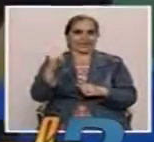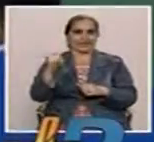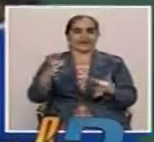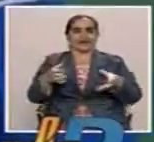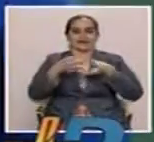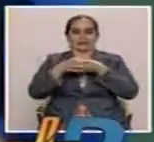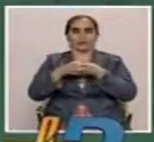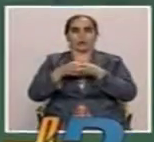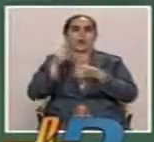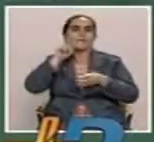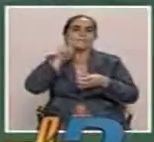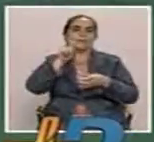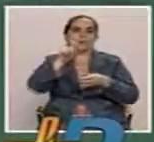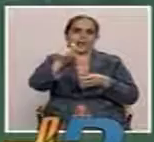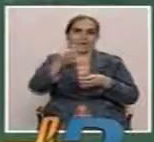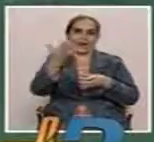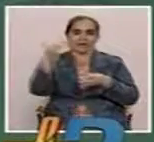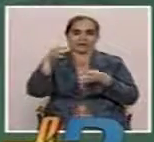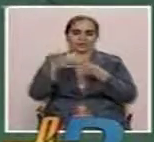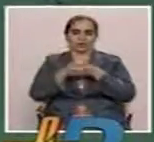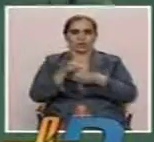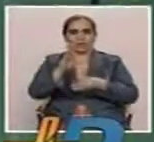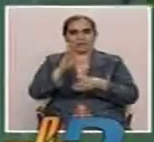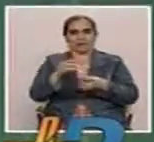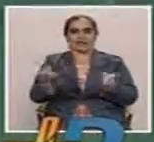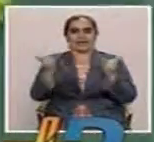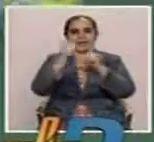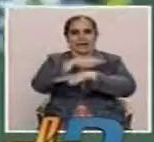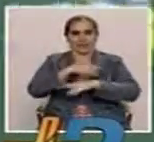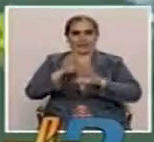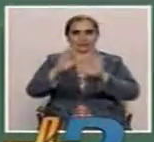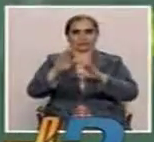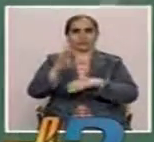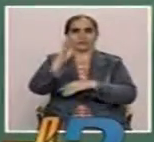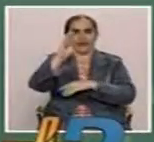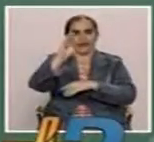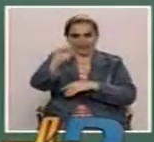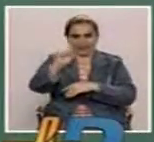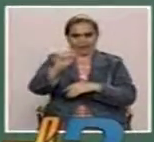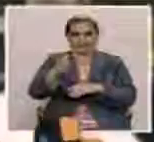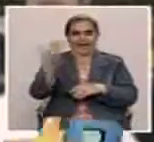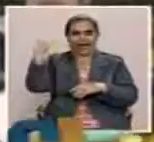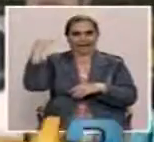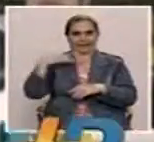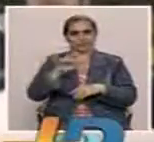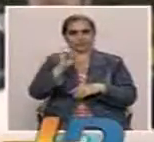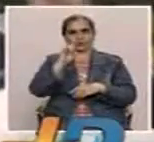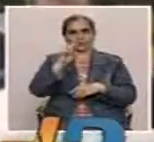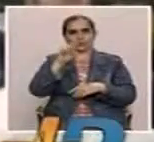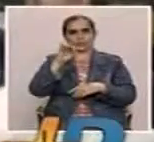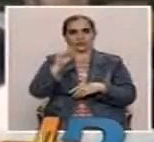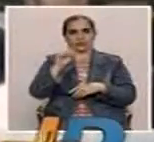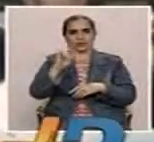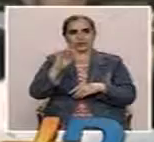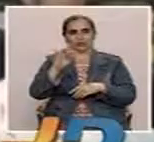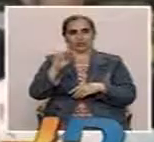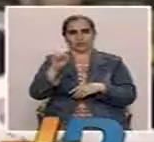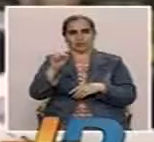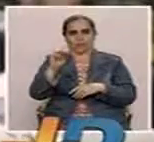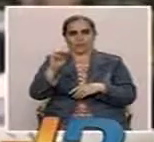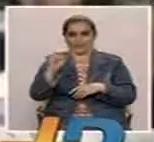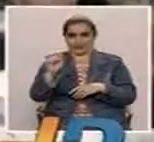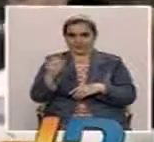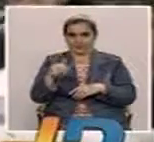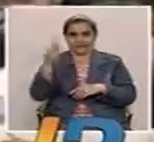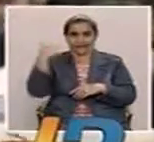máxima categoría del fútbol colombiano al Uniautónoma en 2013 y recientemente al Bucaramanga. Siempre creí que lo que